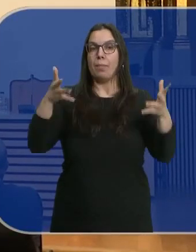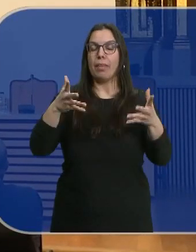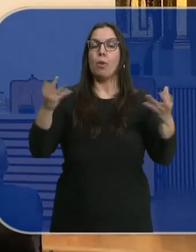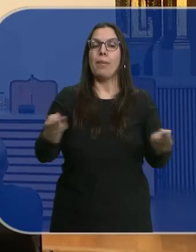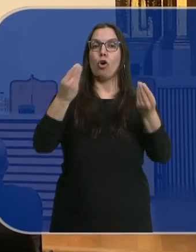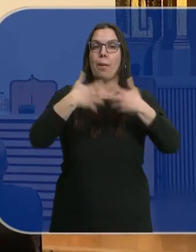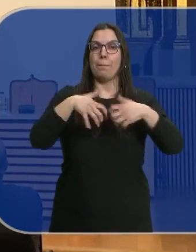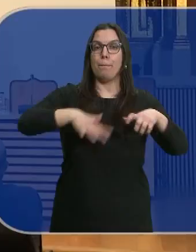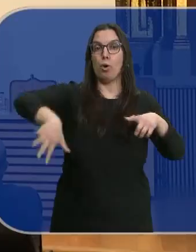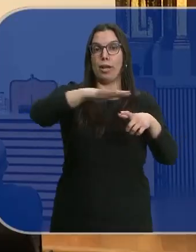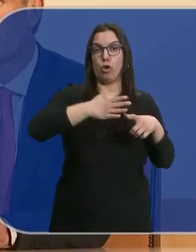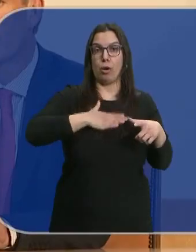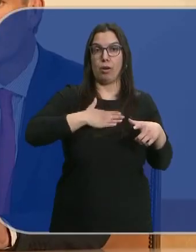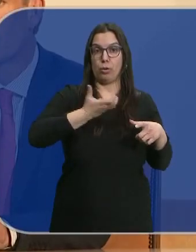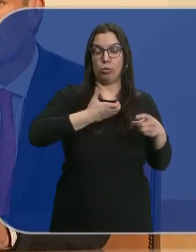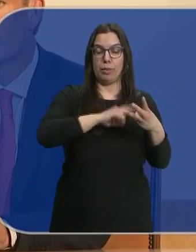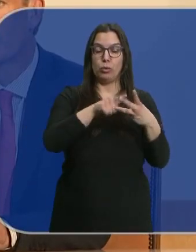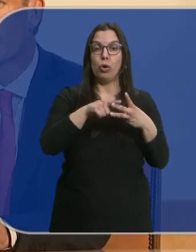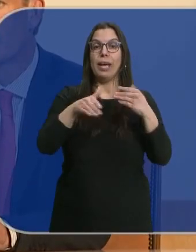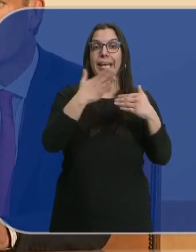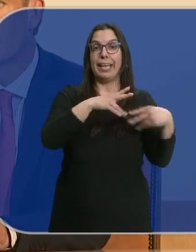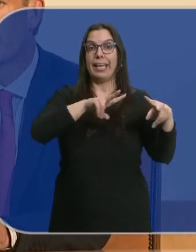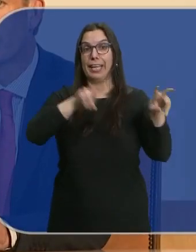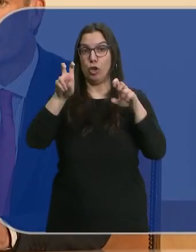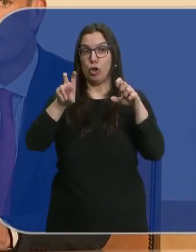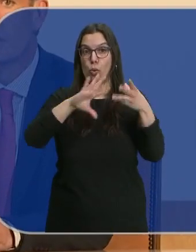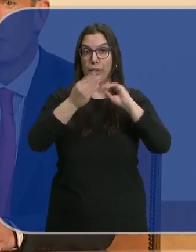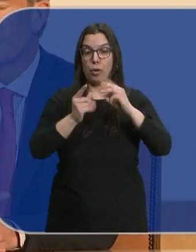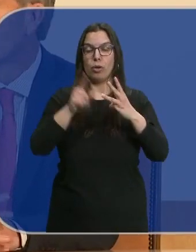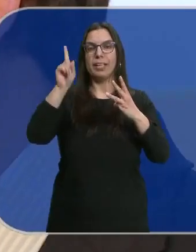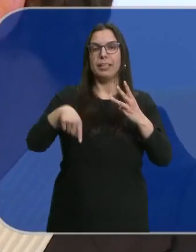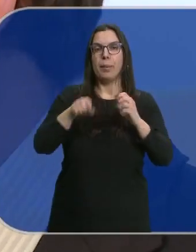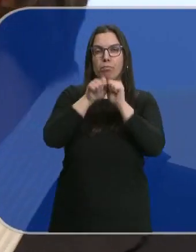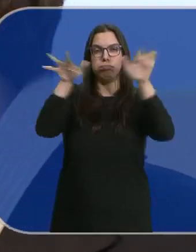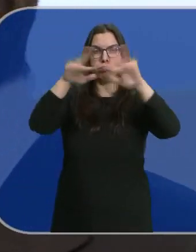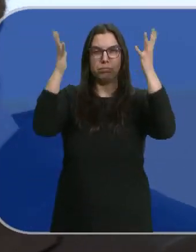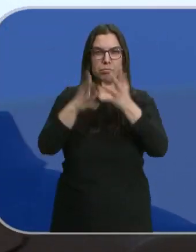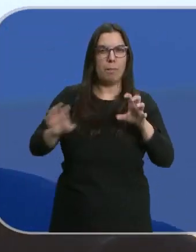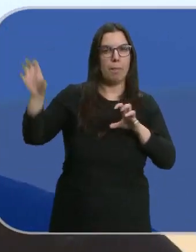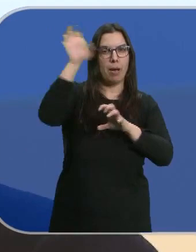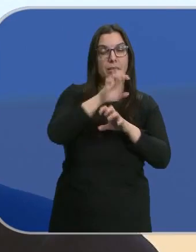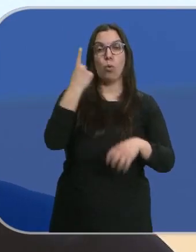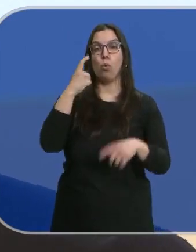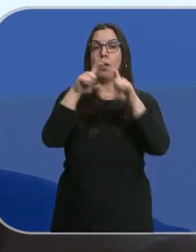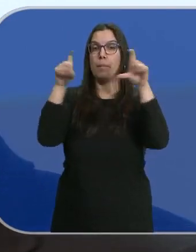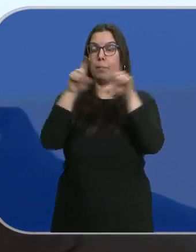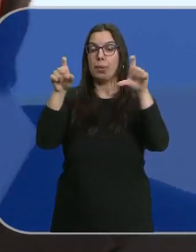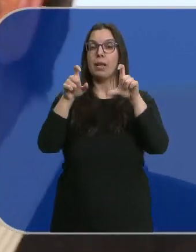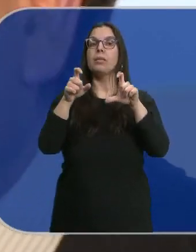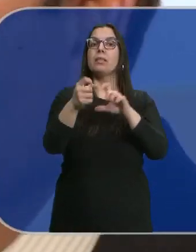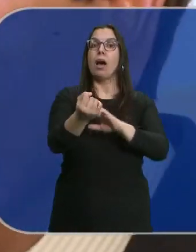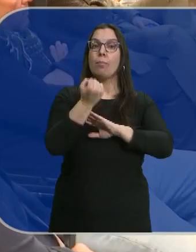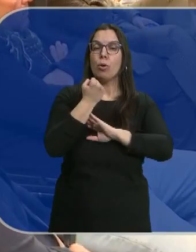mejora de polígonos de ámbito municipal, para la innovación y para la internacionalización. Una de las compañías que ha accedido a estos apoyos